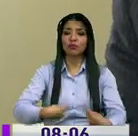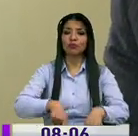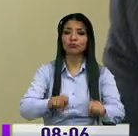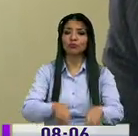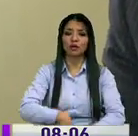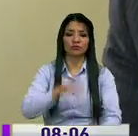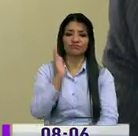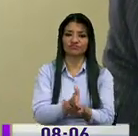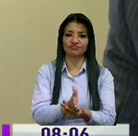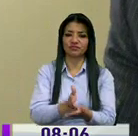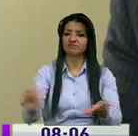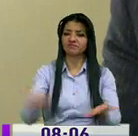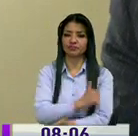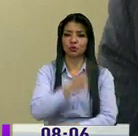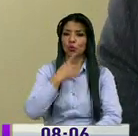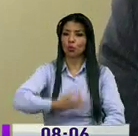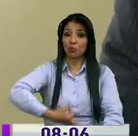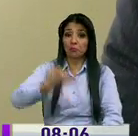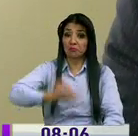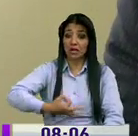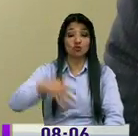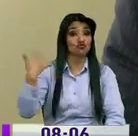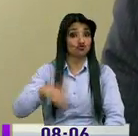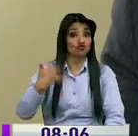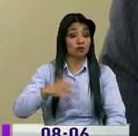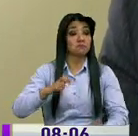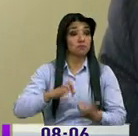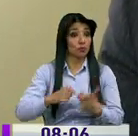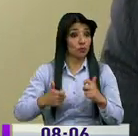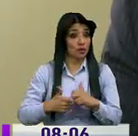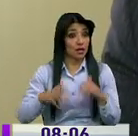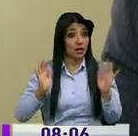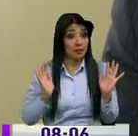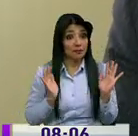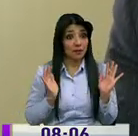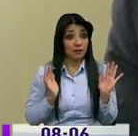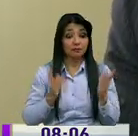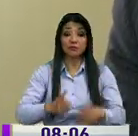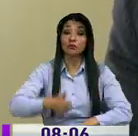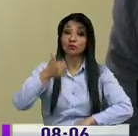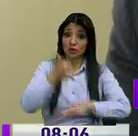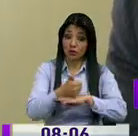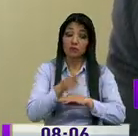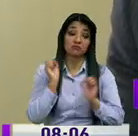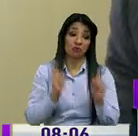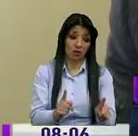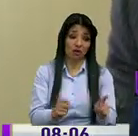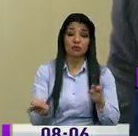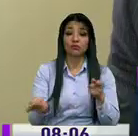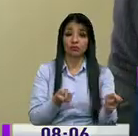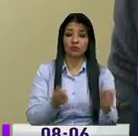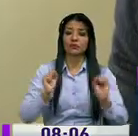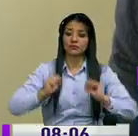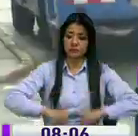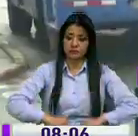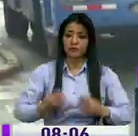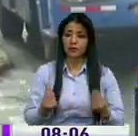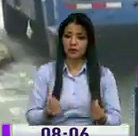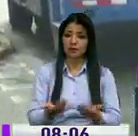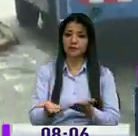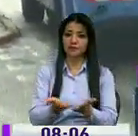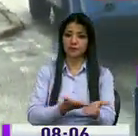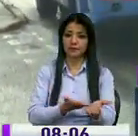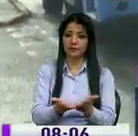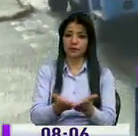se cumplan los indicadores. Y esa sí es una gran herramienta para la autoridad para ejercer un mejor control sobre esa calidad de servicio. Además,